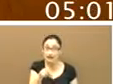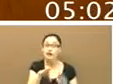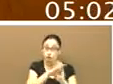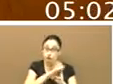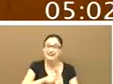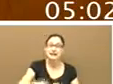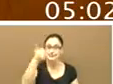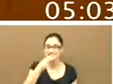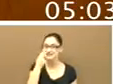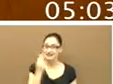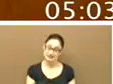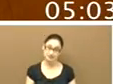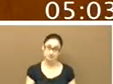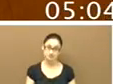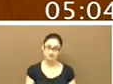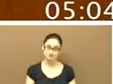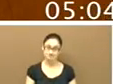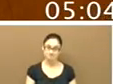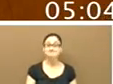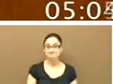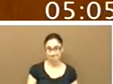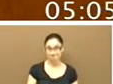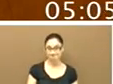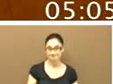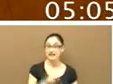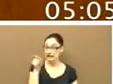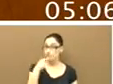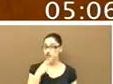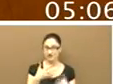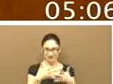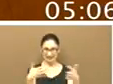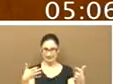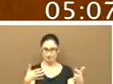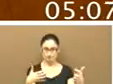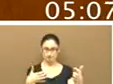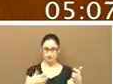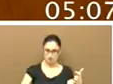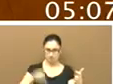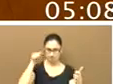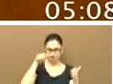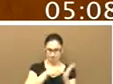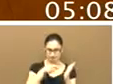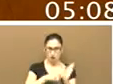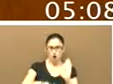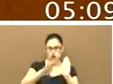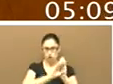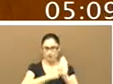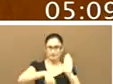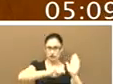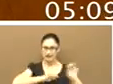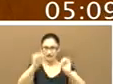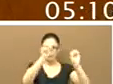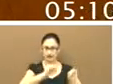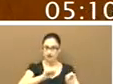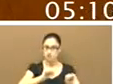Yo intuyo que cuando ustedes ponen aquí de una forma muy breve, en siete u ocho palabras, incidir en la defensa de la Constitución española. Vale.